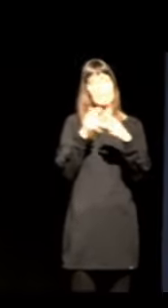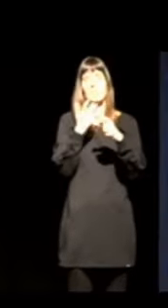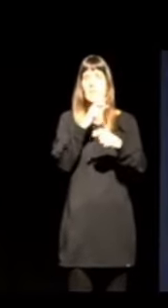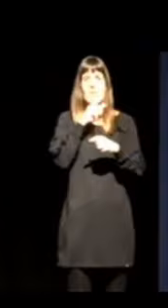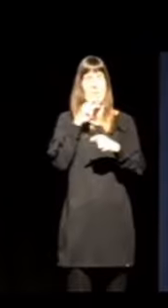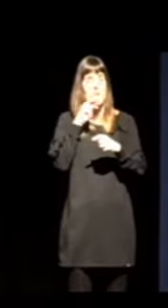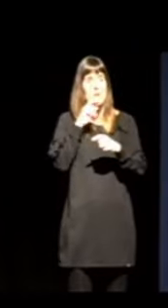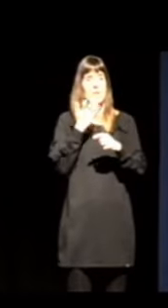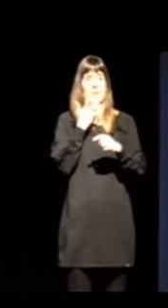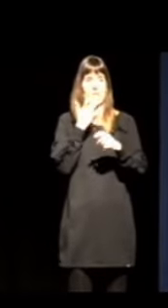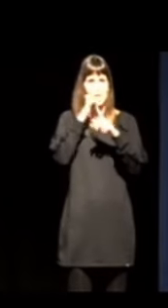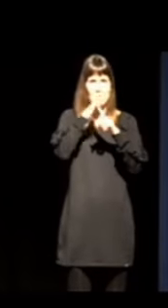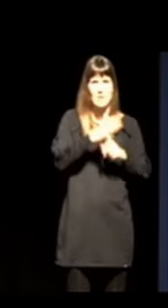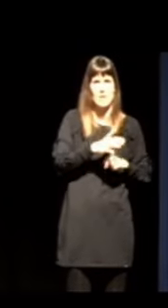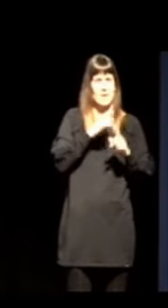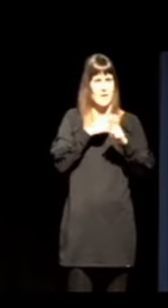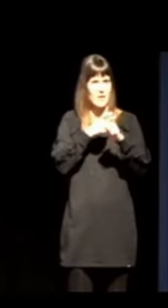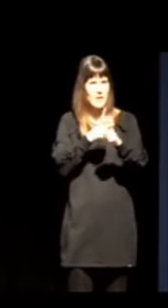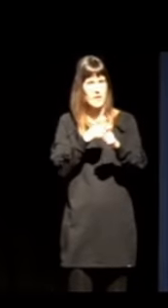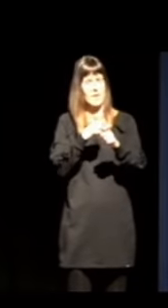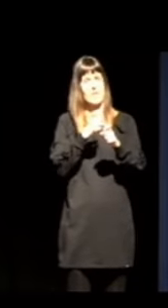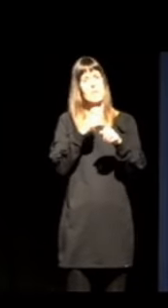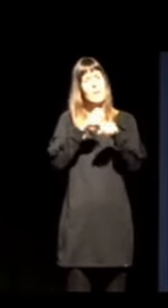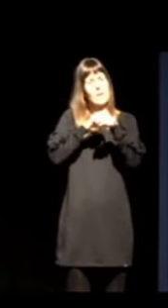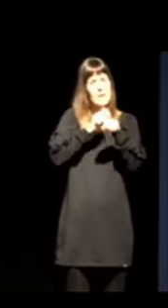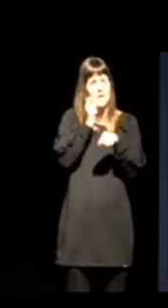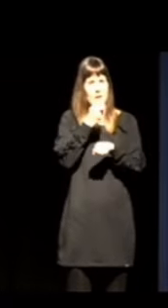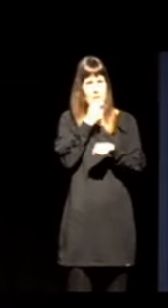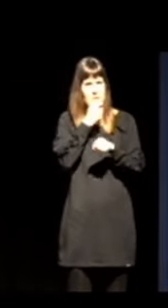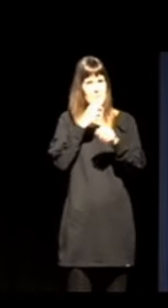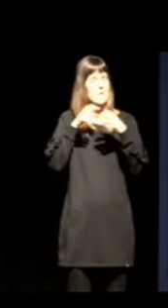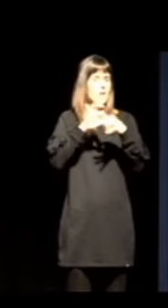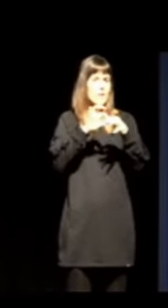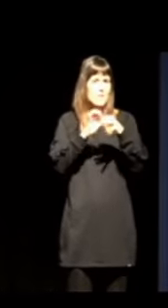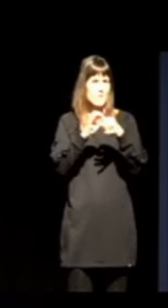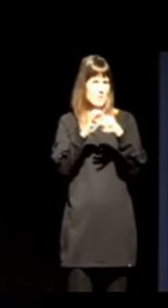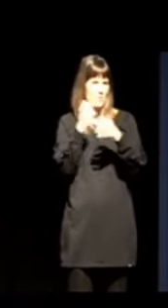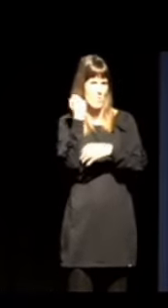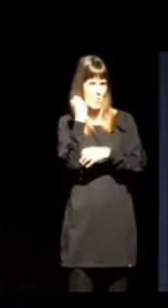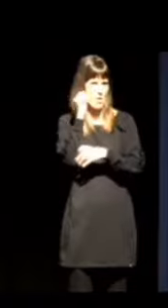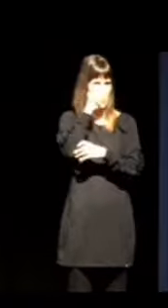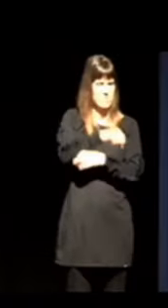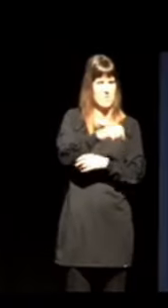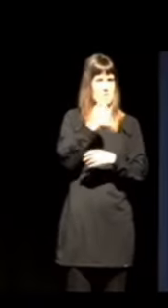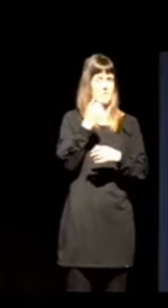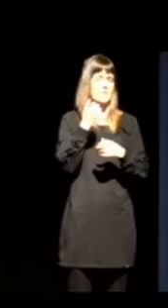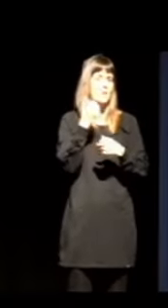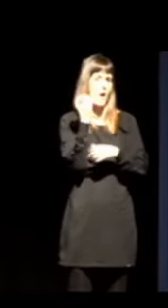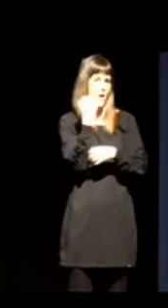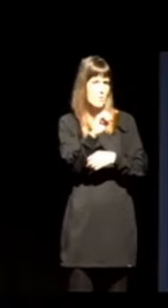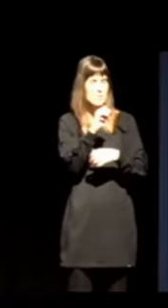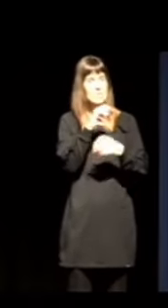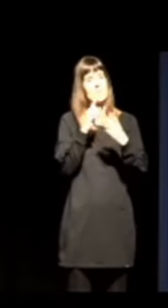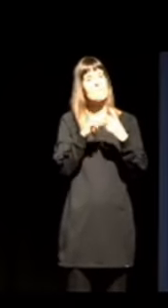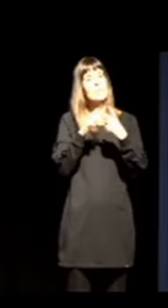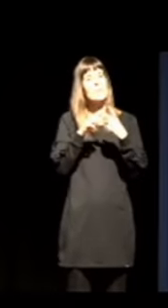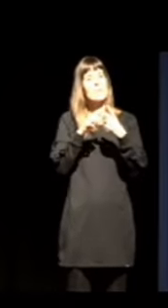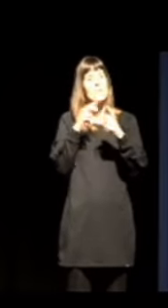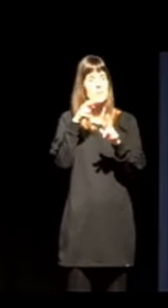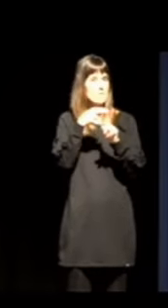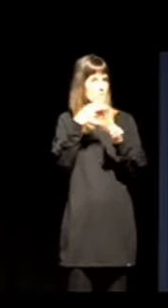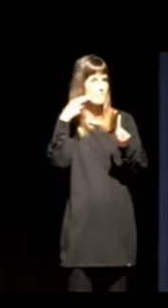como la discriminación, la guerra, el racismo, las relaciones de poder, la violencia. En la dimensión relacional